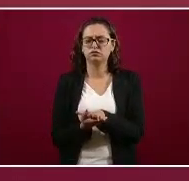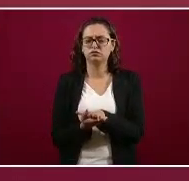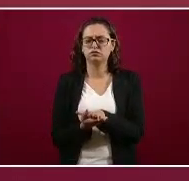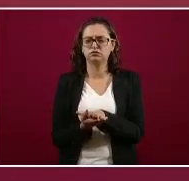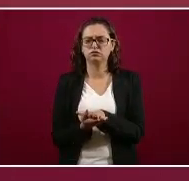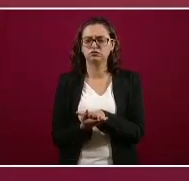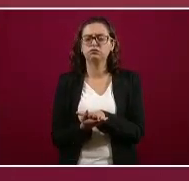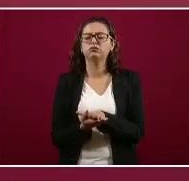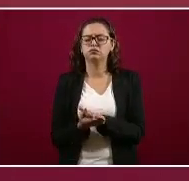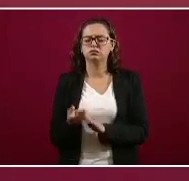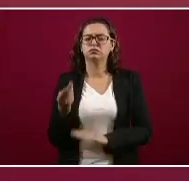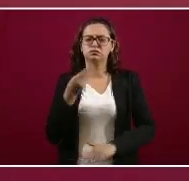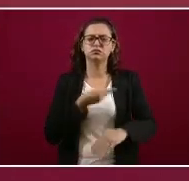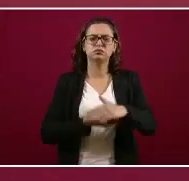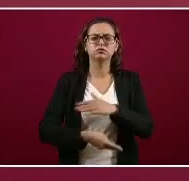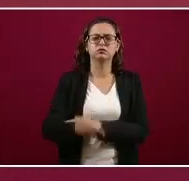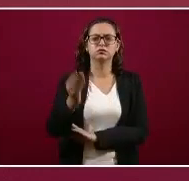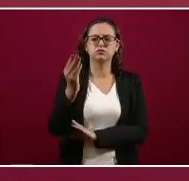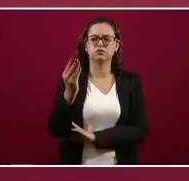instruyó